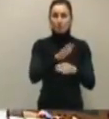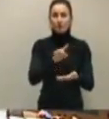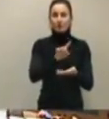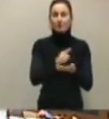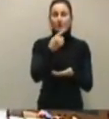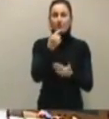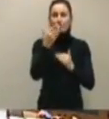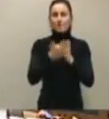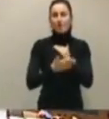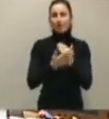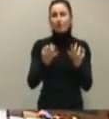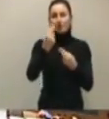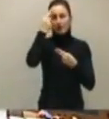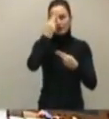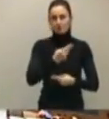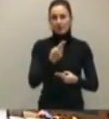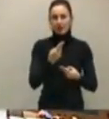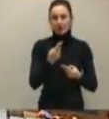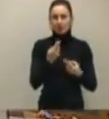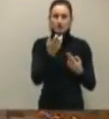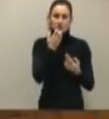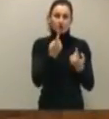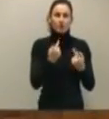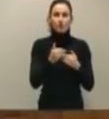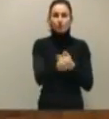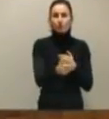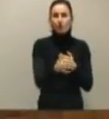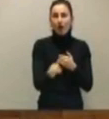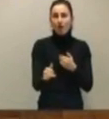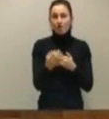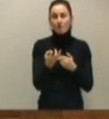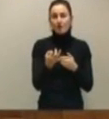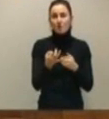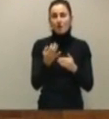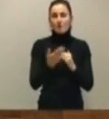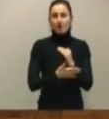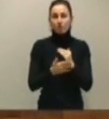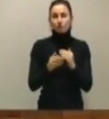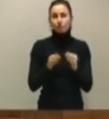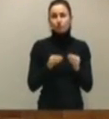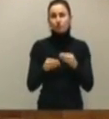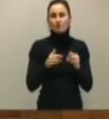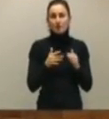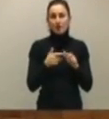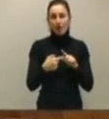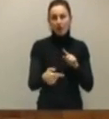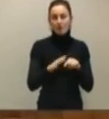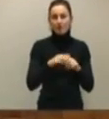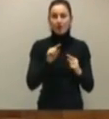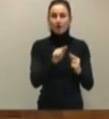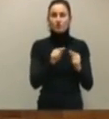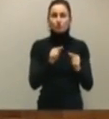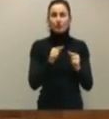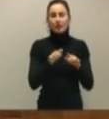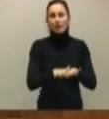los plazos deben de respetarse y sería bueno que en el futuro dispusiésemos de un plazo más largo para discutir con una